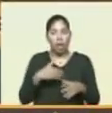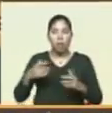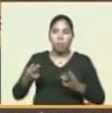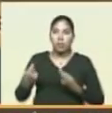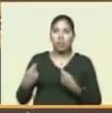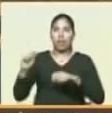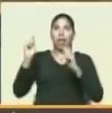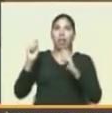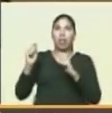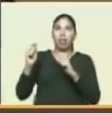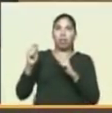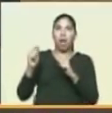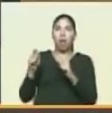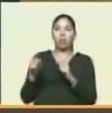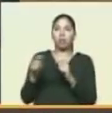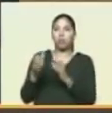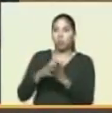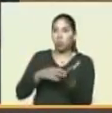papa sea una realidad.